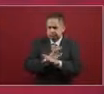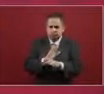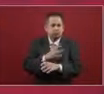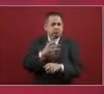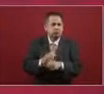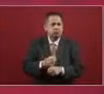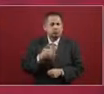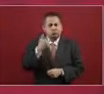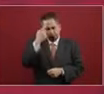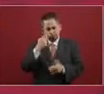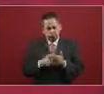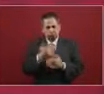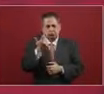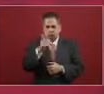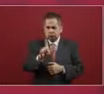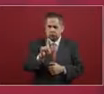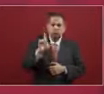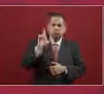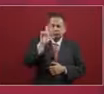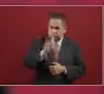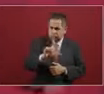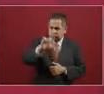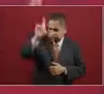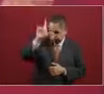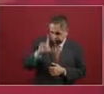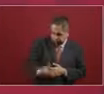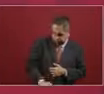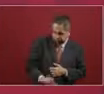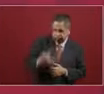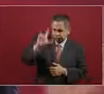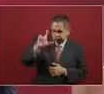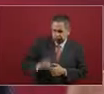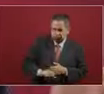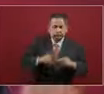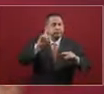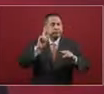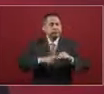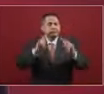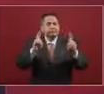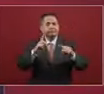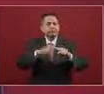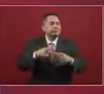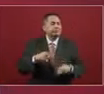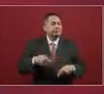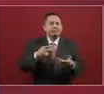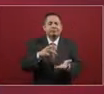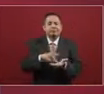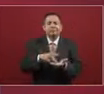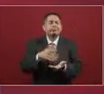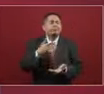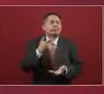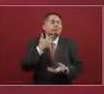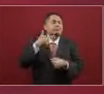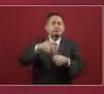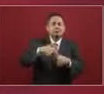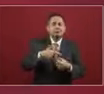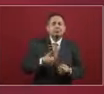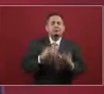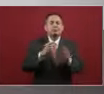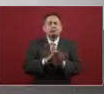lunes con lunes, lo del quién es quién en el precio de las gasolinas.